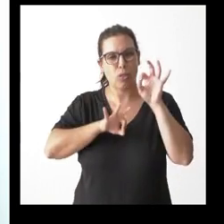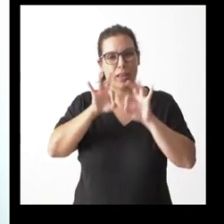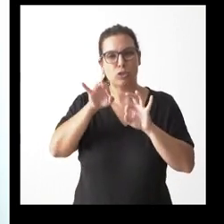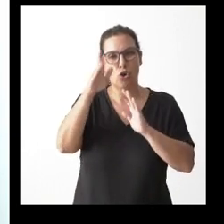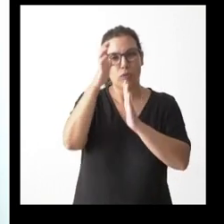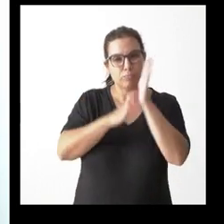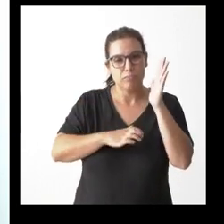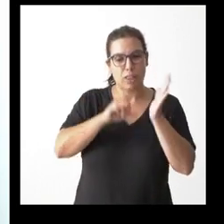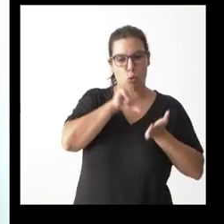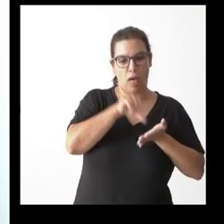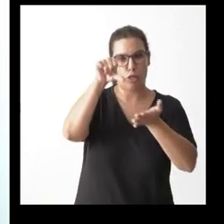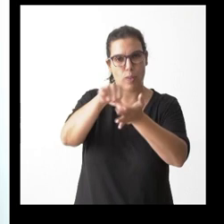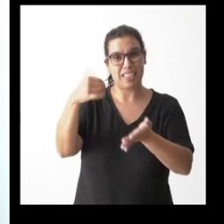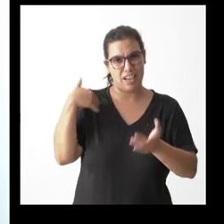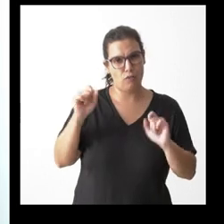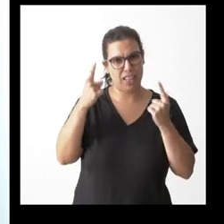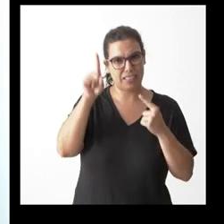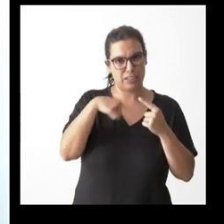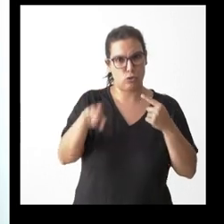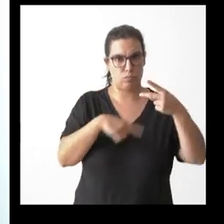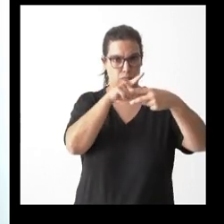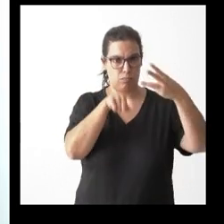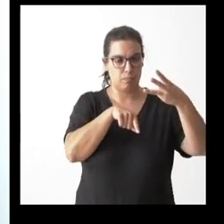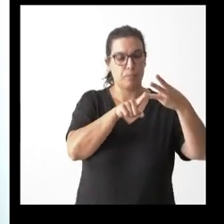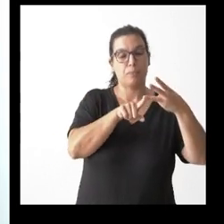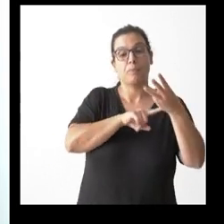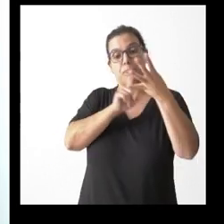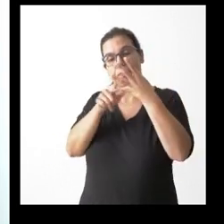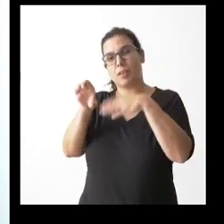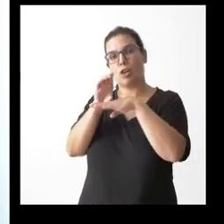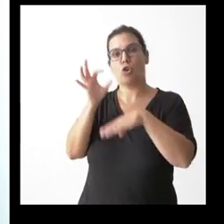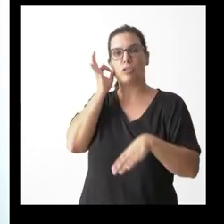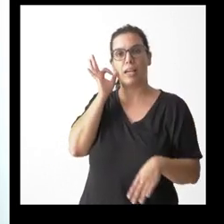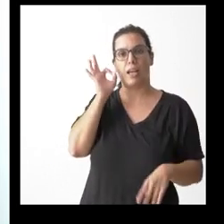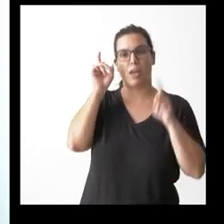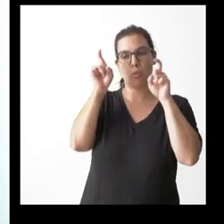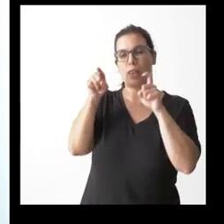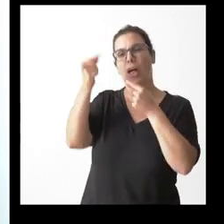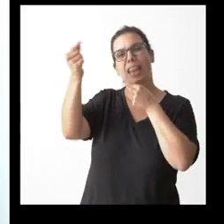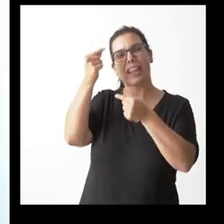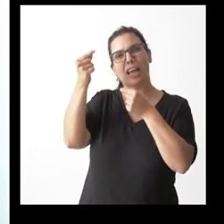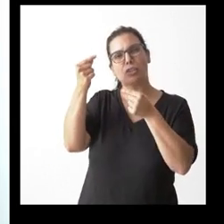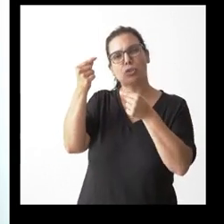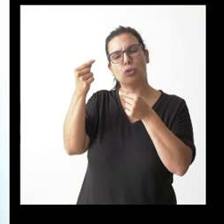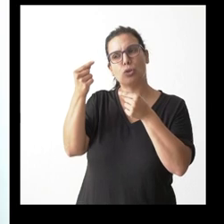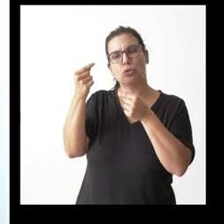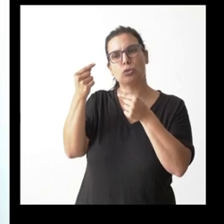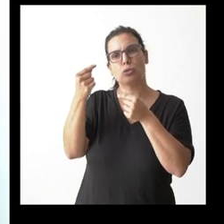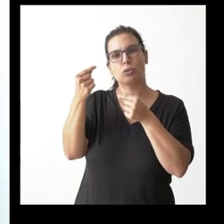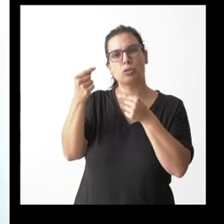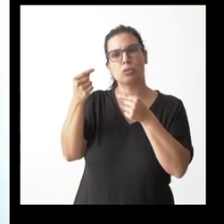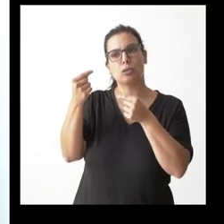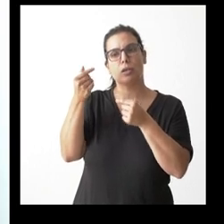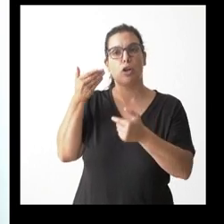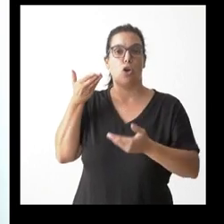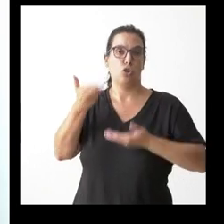vigor. Y para la consejera de Educación, Rocío Lucas, en los datos me faltan cuántos porque hay solicitudes